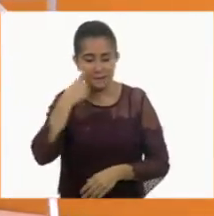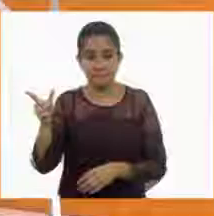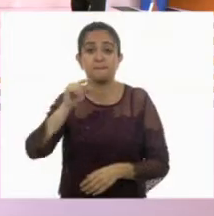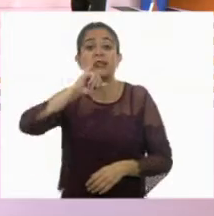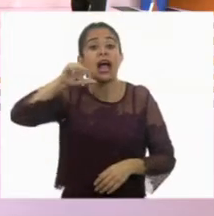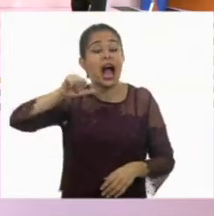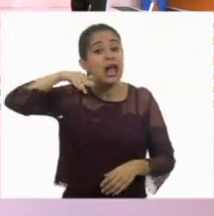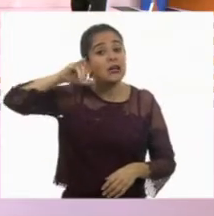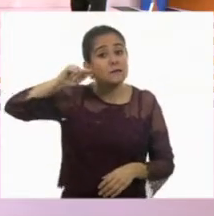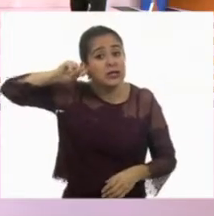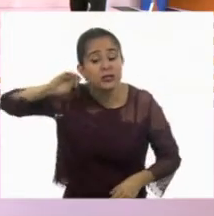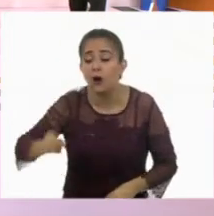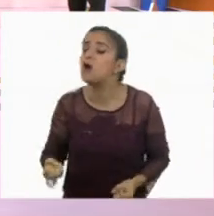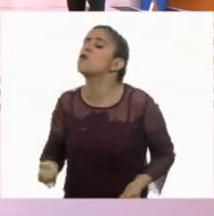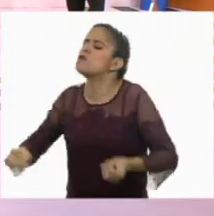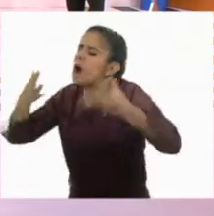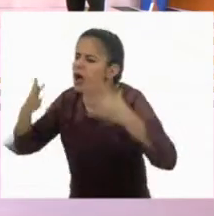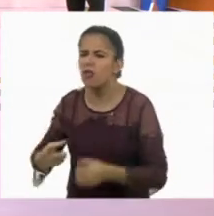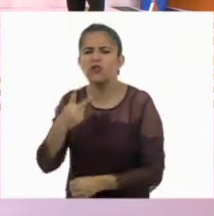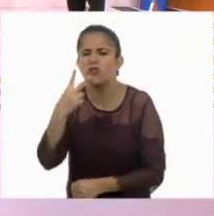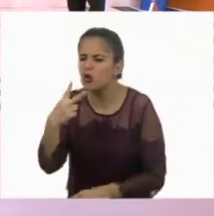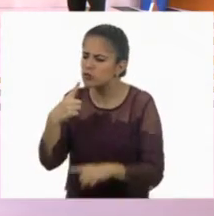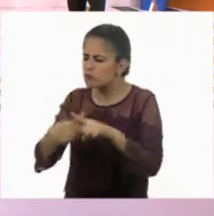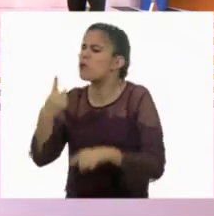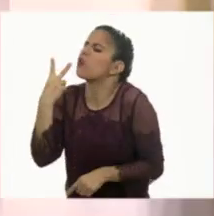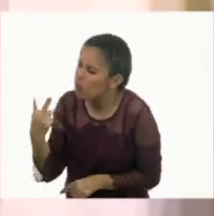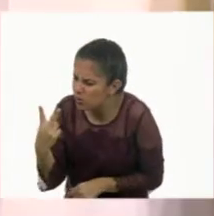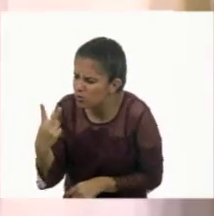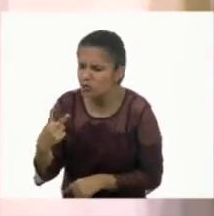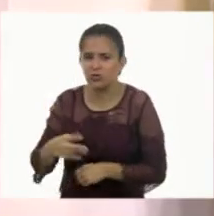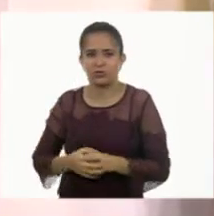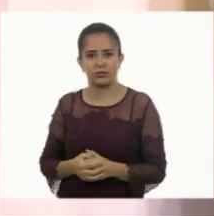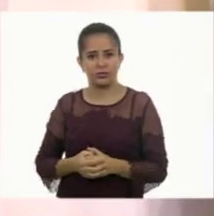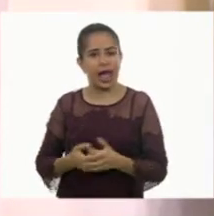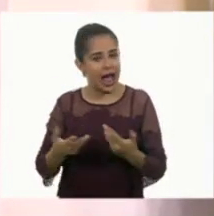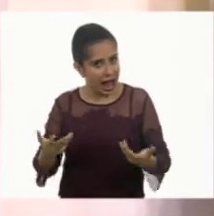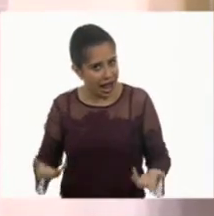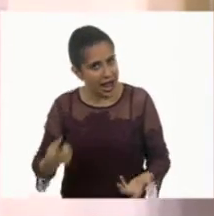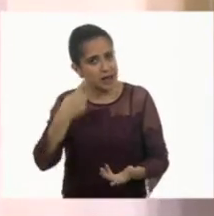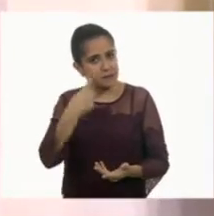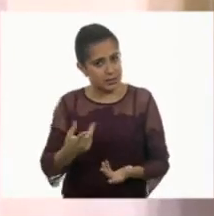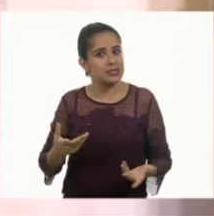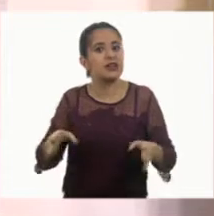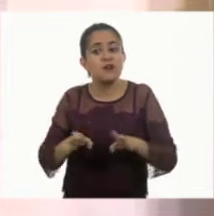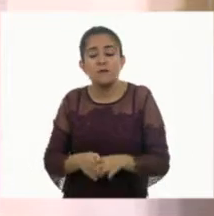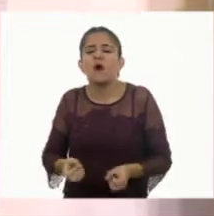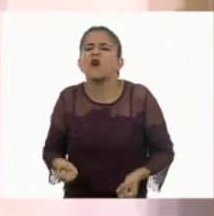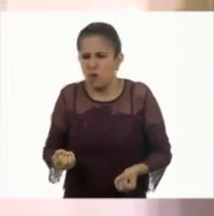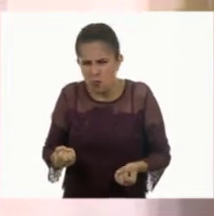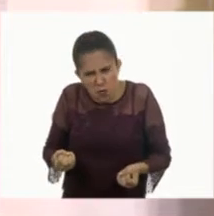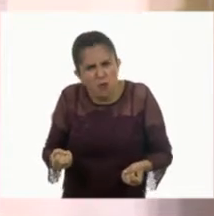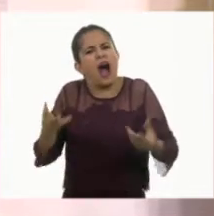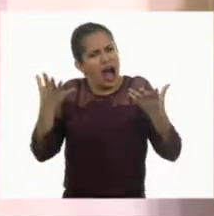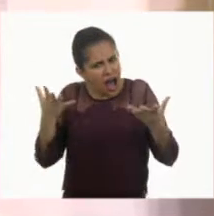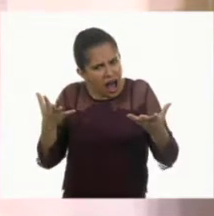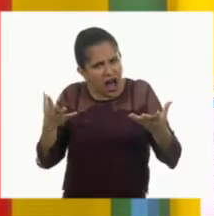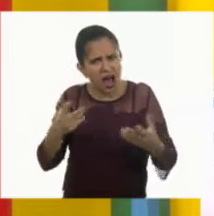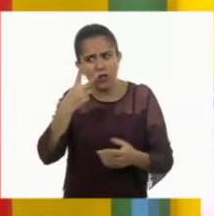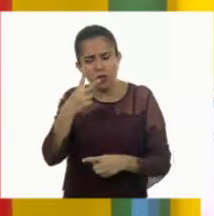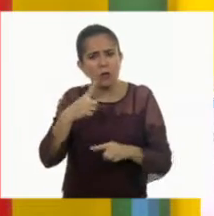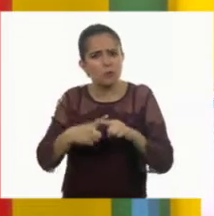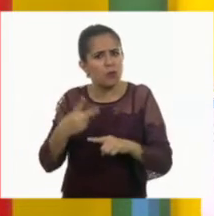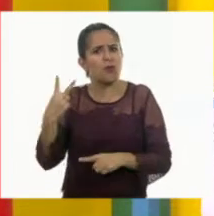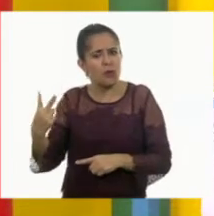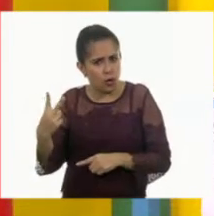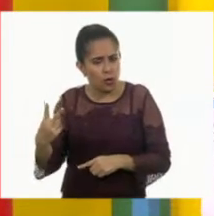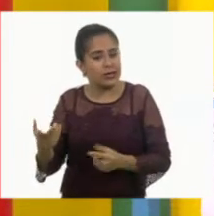Jaimito, ¿cuánto es 2 por 2? ¿Se dan cuenta de la entonación? ¿Cómo se llamaba el tema? ¿El tema de hoy? ¿Sí? El